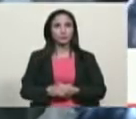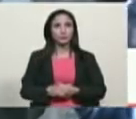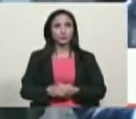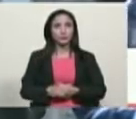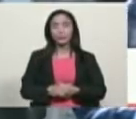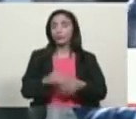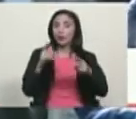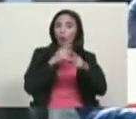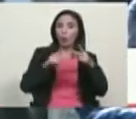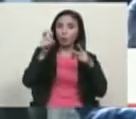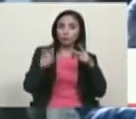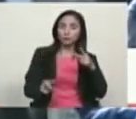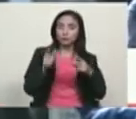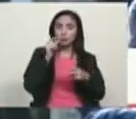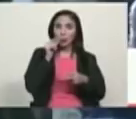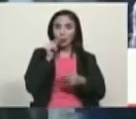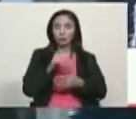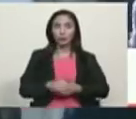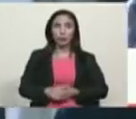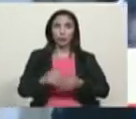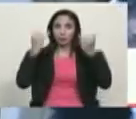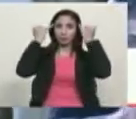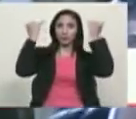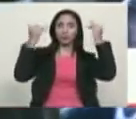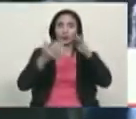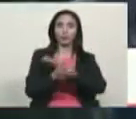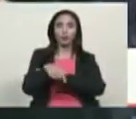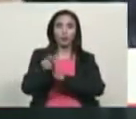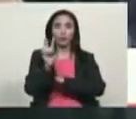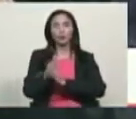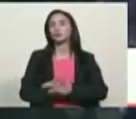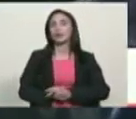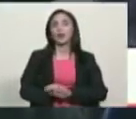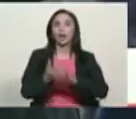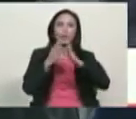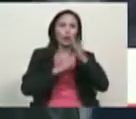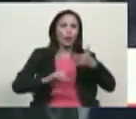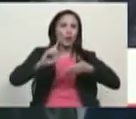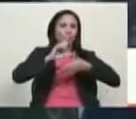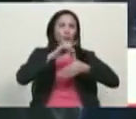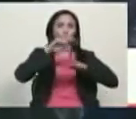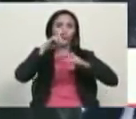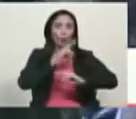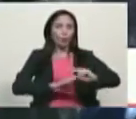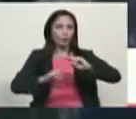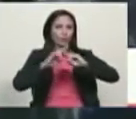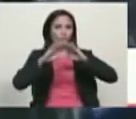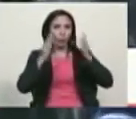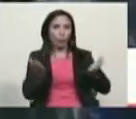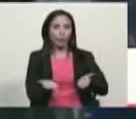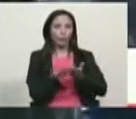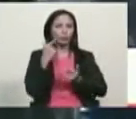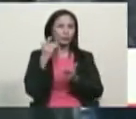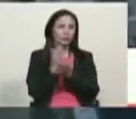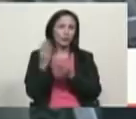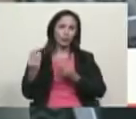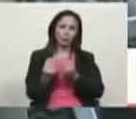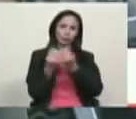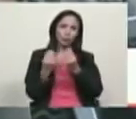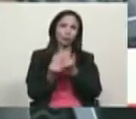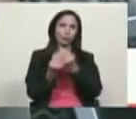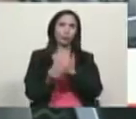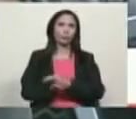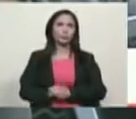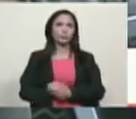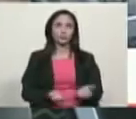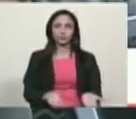Luis Brito, el gran intelectual venezolano, latinoamericano y universal, estuvo siempre en la red.